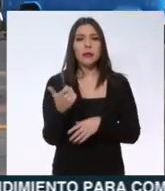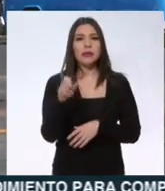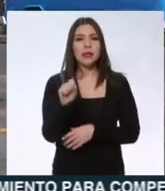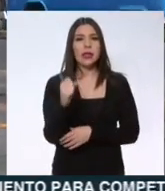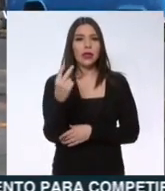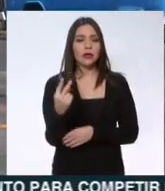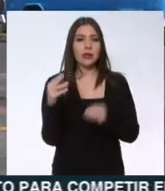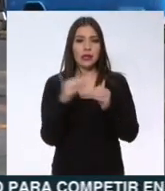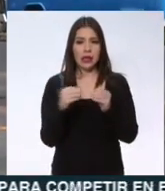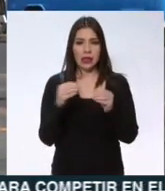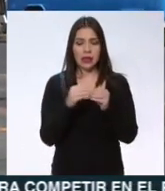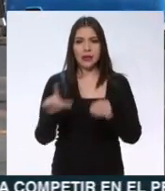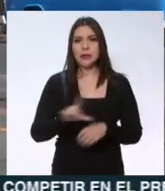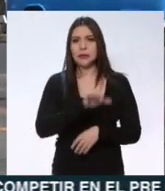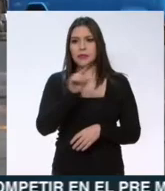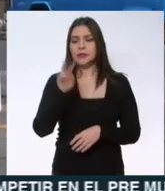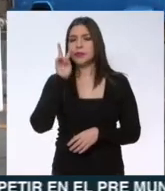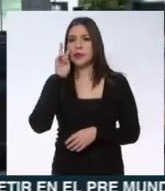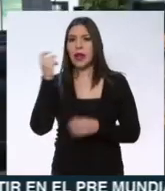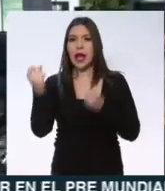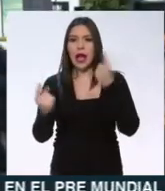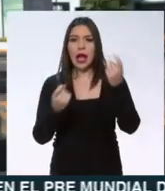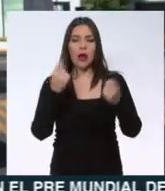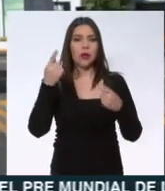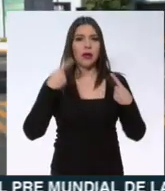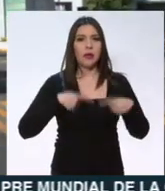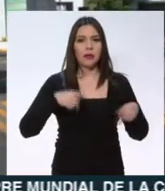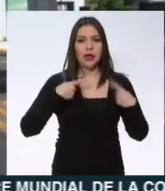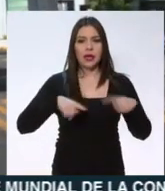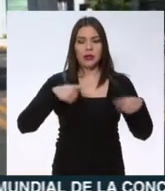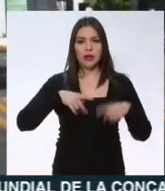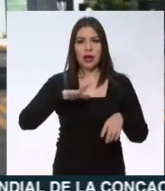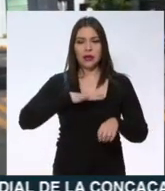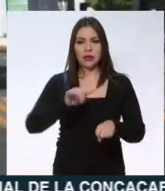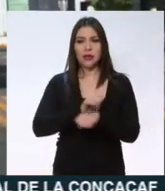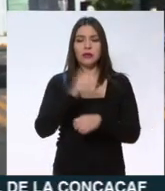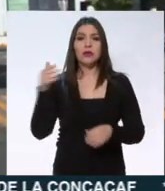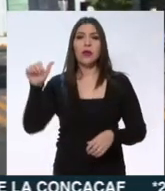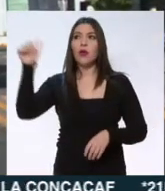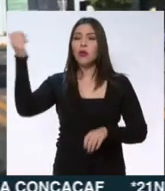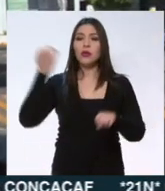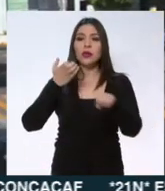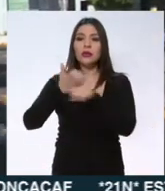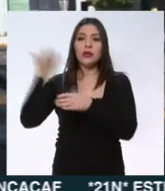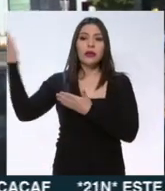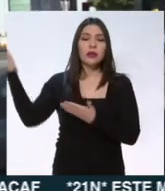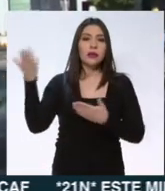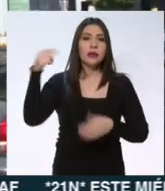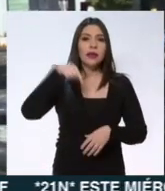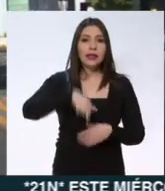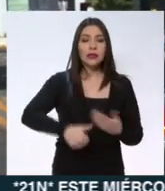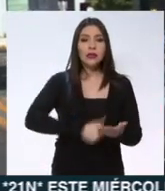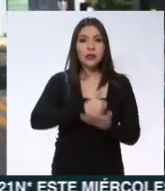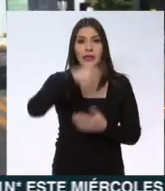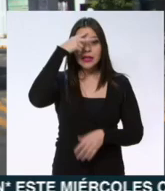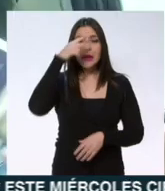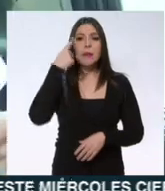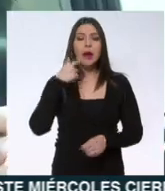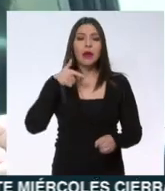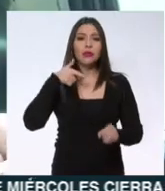centavos. Encontramos algunos automovilistas que vinieron de otros estados a la capital del país a llenar sus